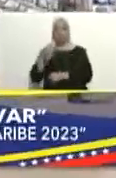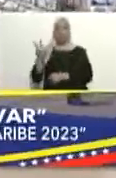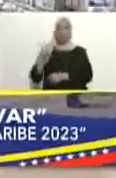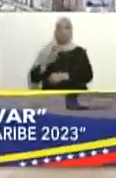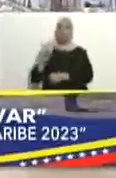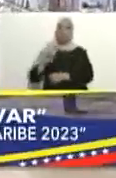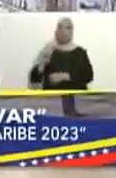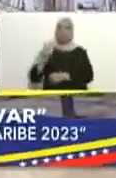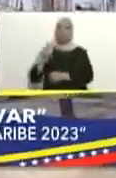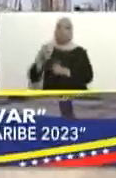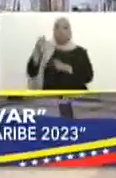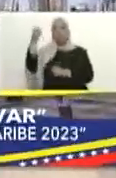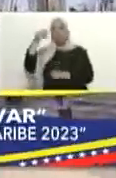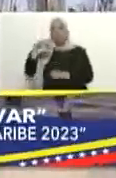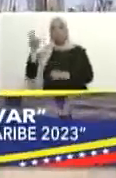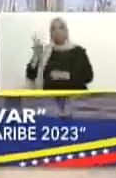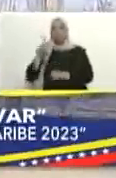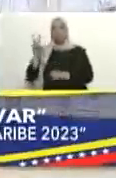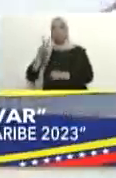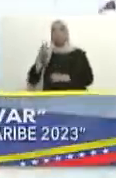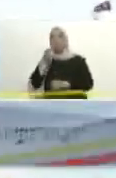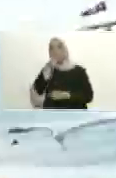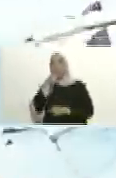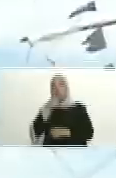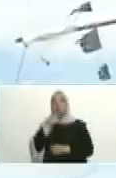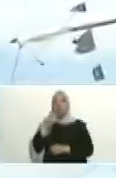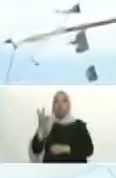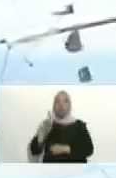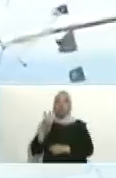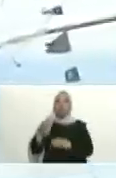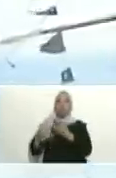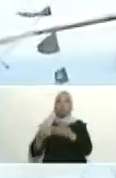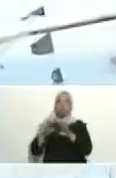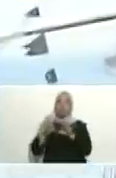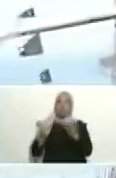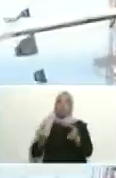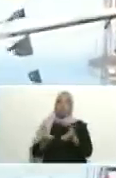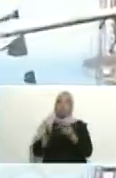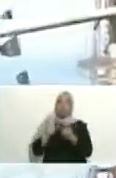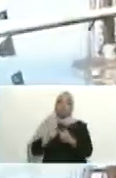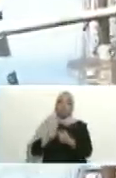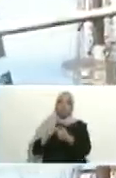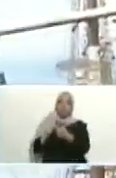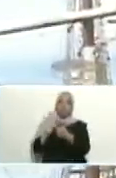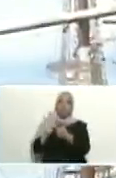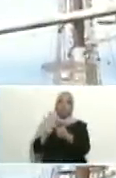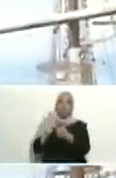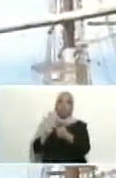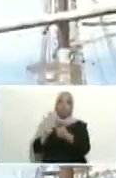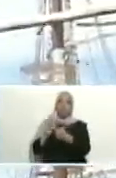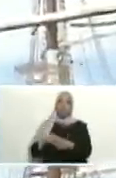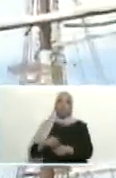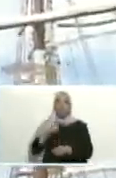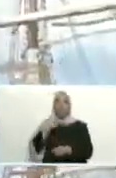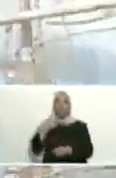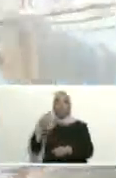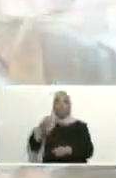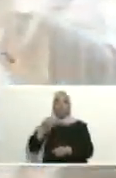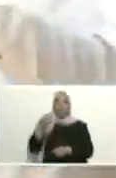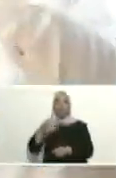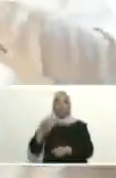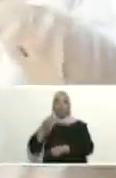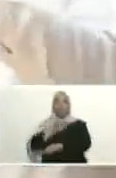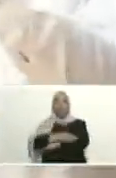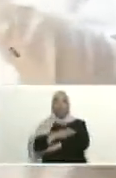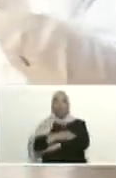Venezuela, de la luz de Venezuela, del brillo de Venezuela ante el mundo. Han llevado la verdad, la